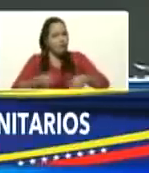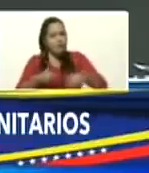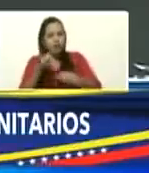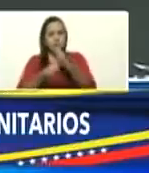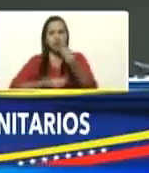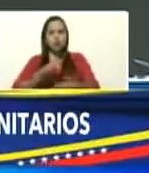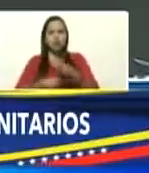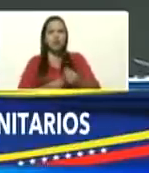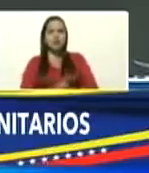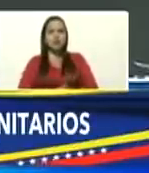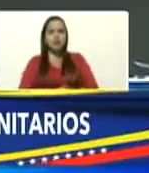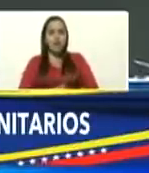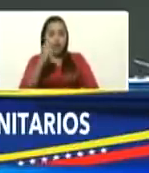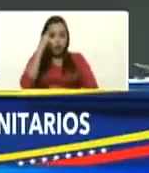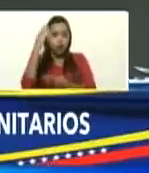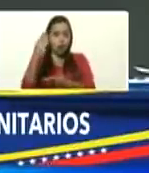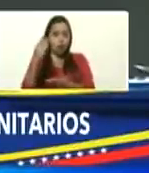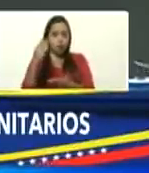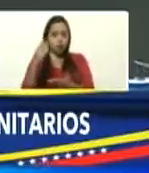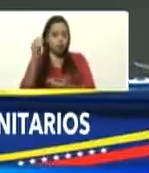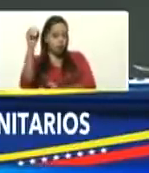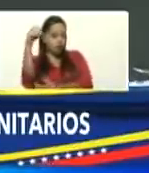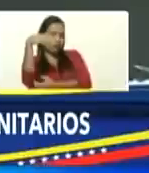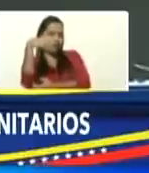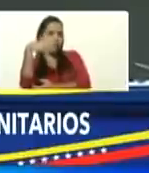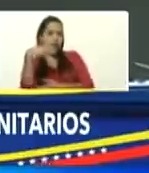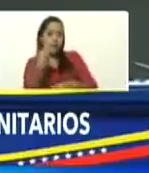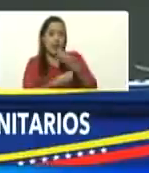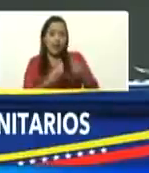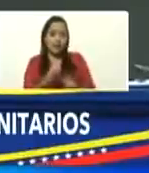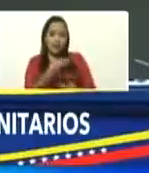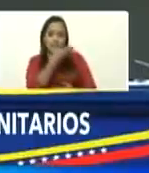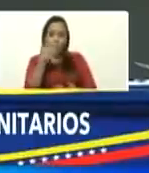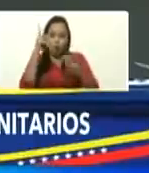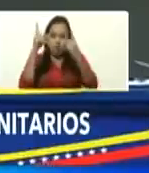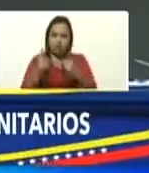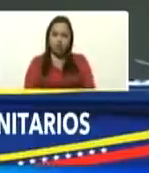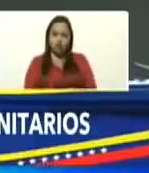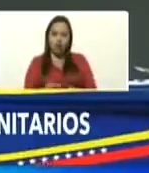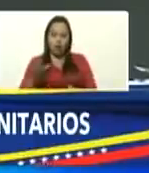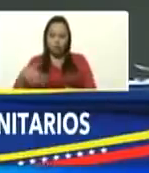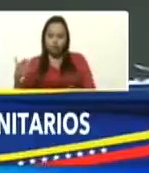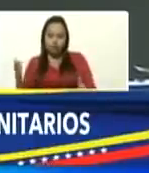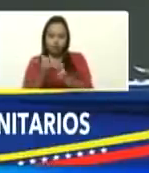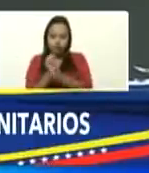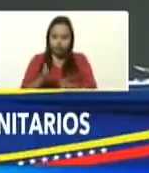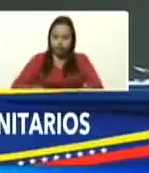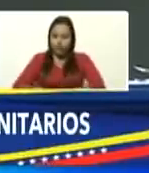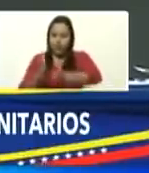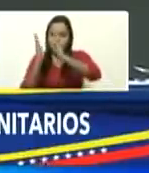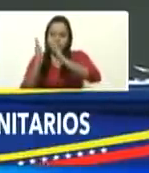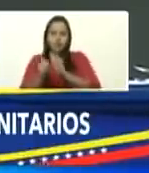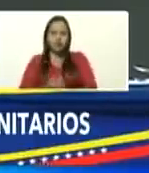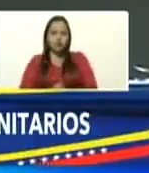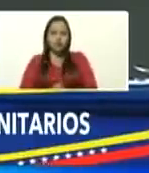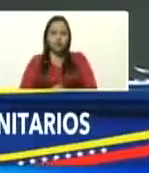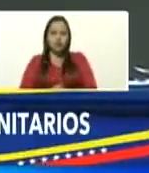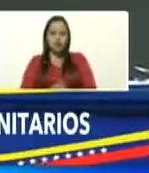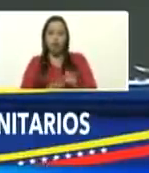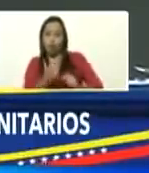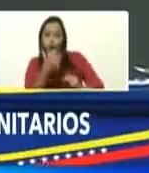que Dios lo ilumine para seguir tomando siempre las mejores decisiones que nos conduzcan siempre por los caminos de la